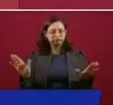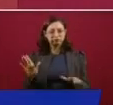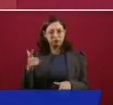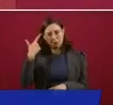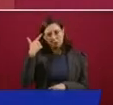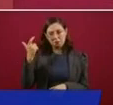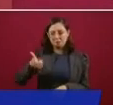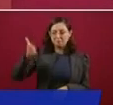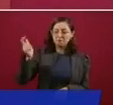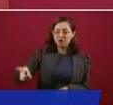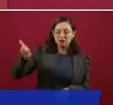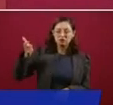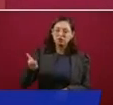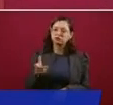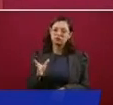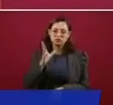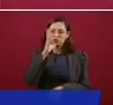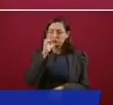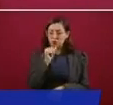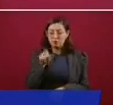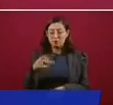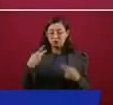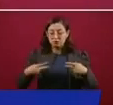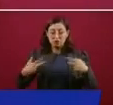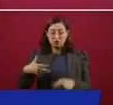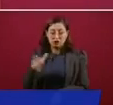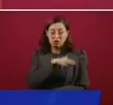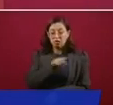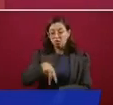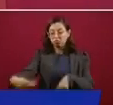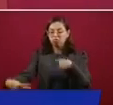gracia, rematar heridos.